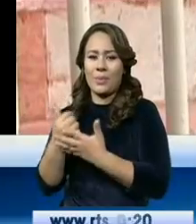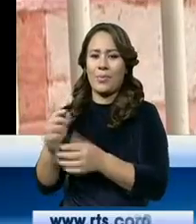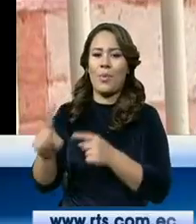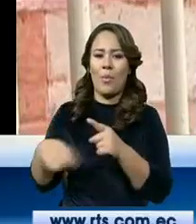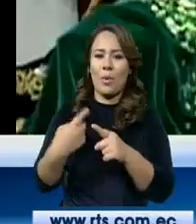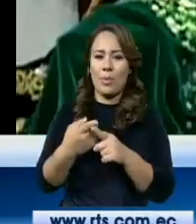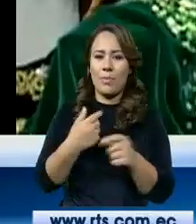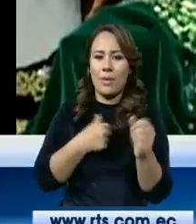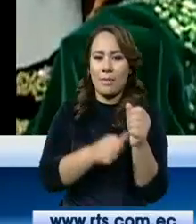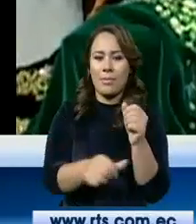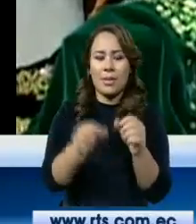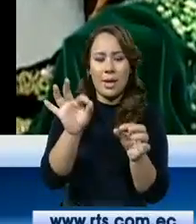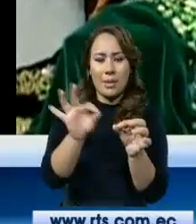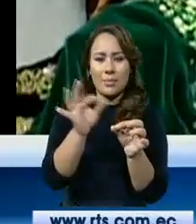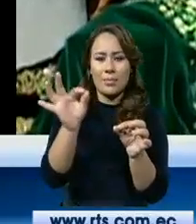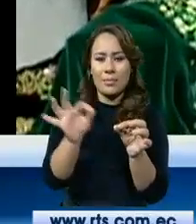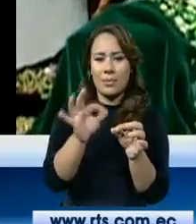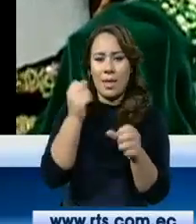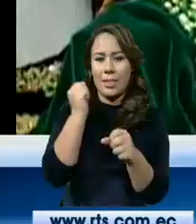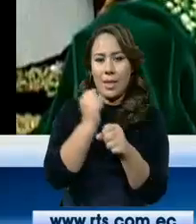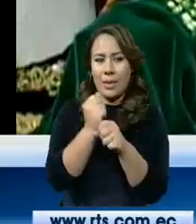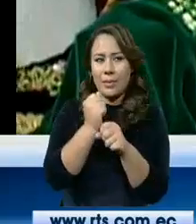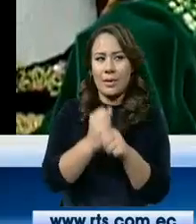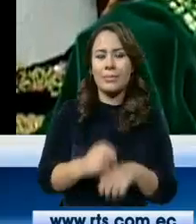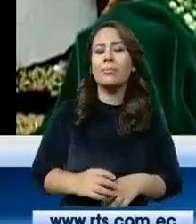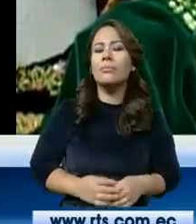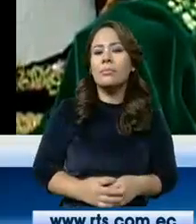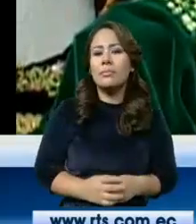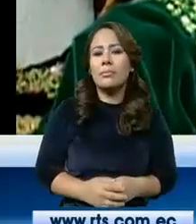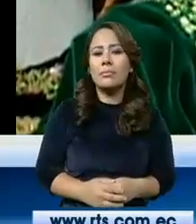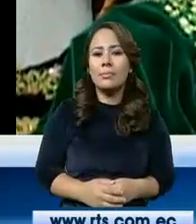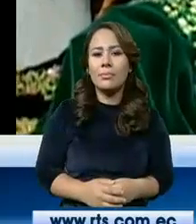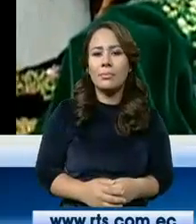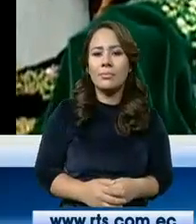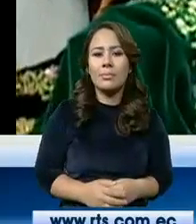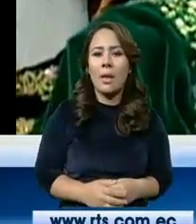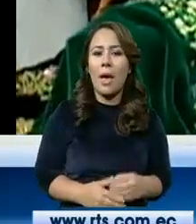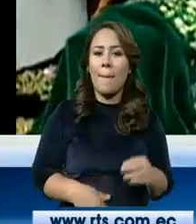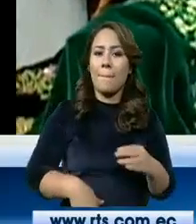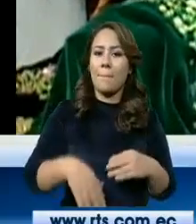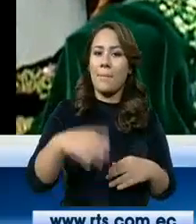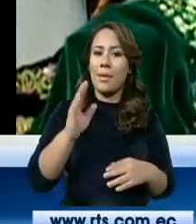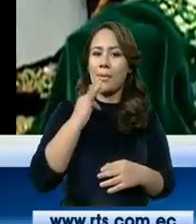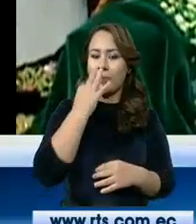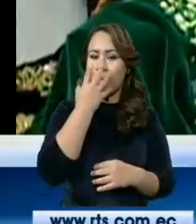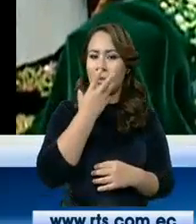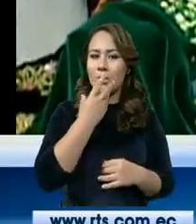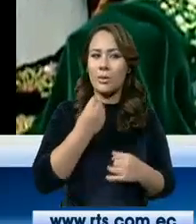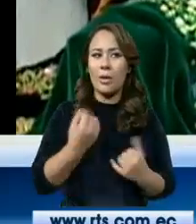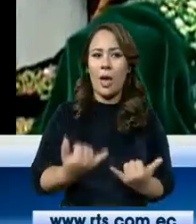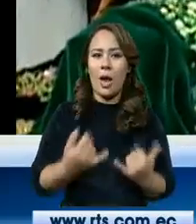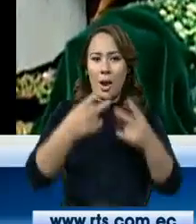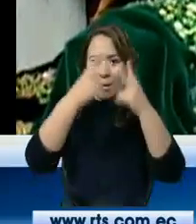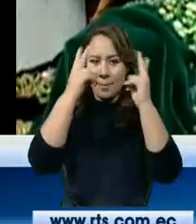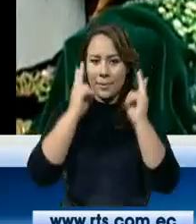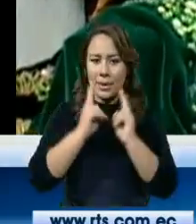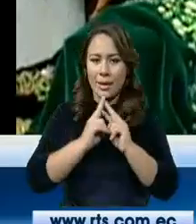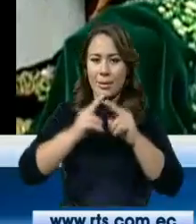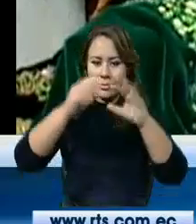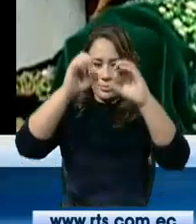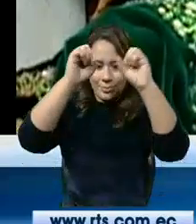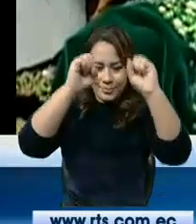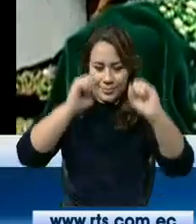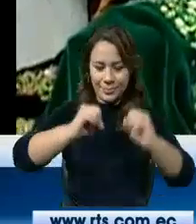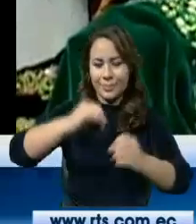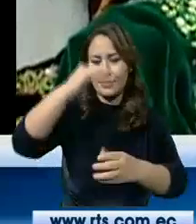a trabajar. El bordado es como ser de mayoral. Es de mayoral, le van a vestir a la Virgencita de mayoral. Por eso